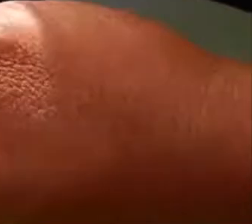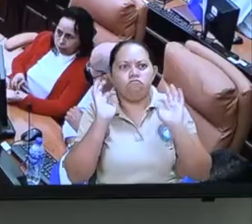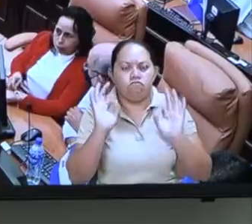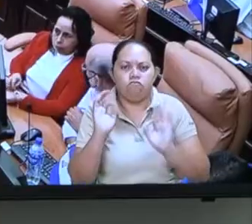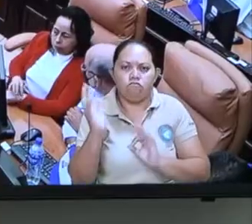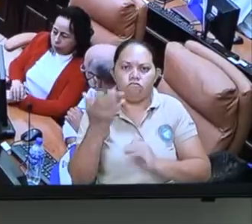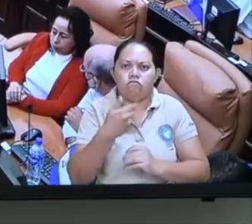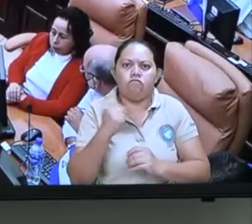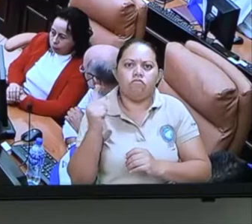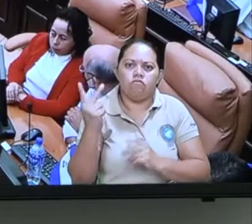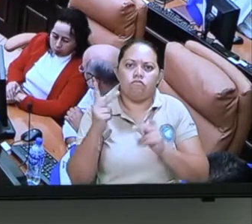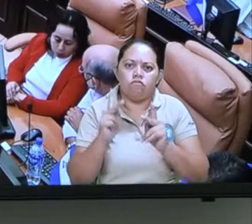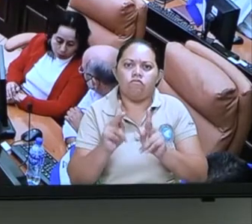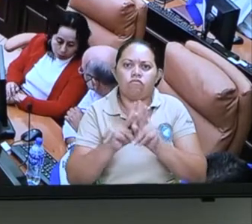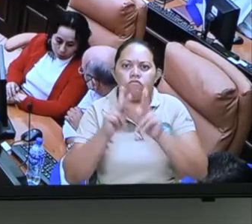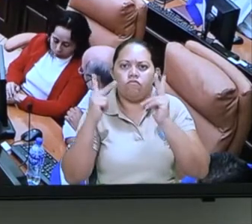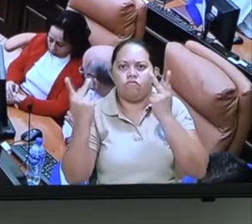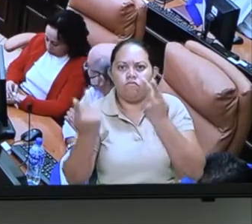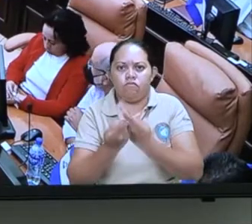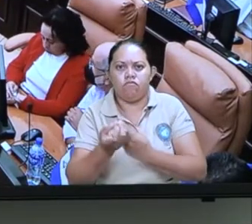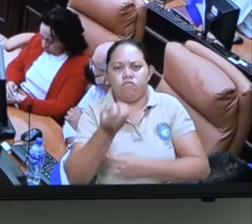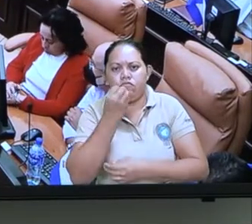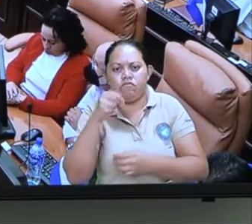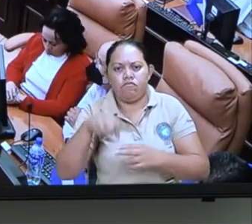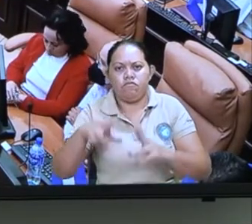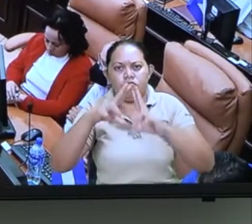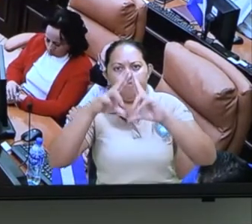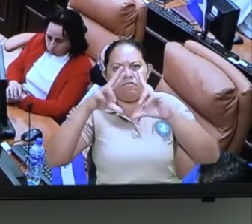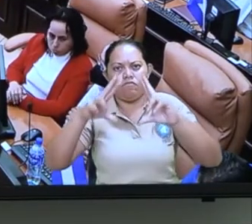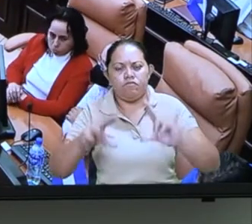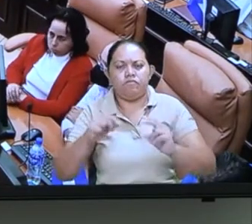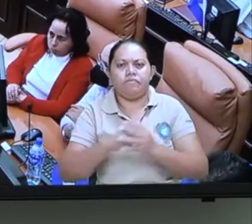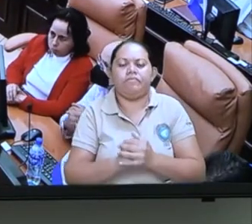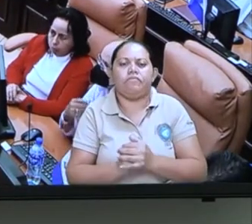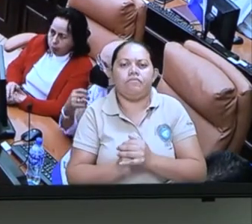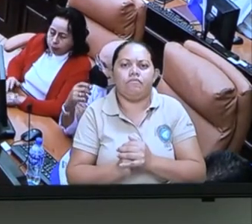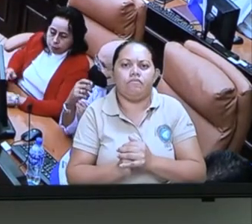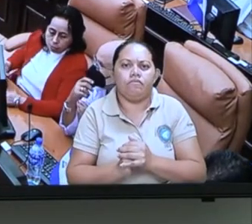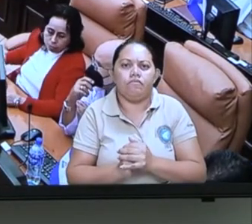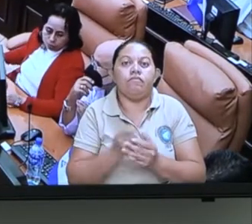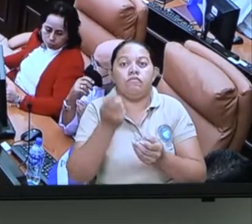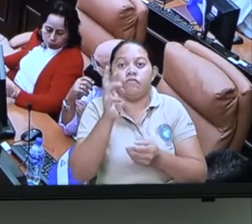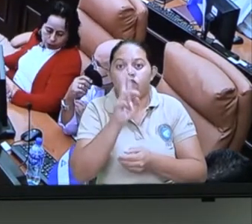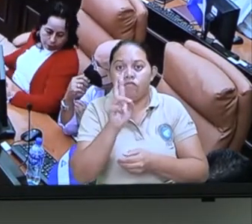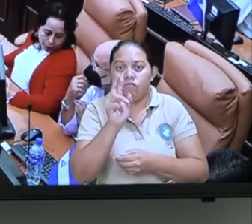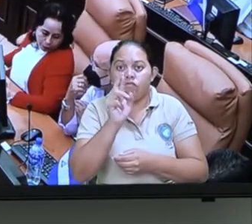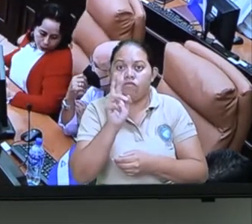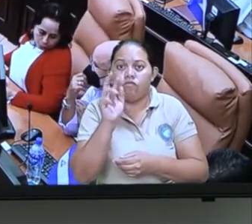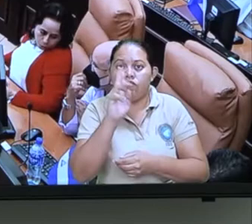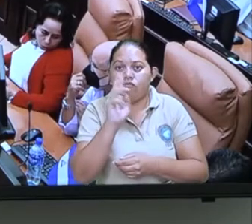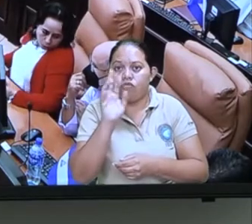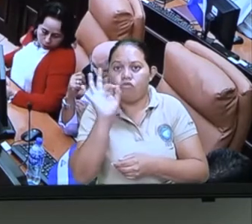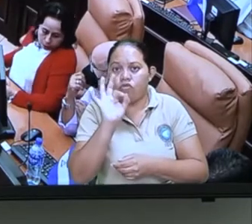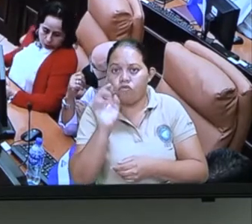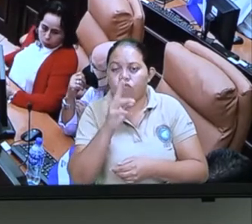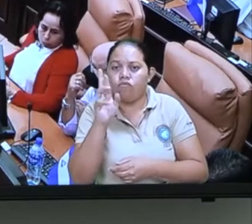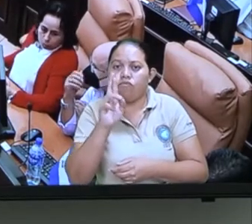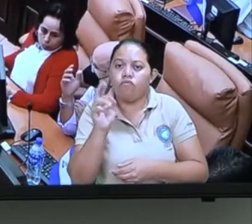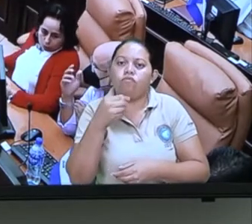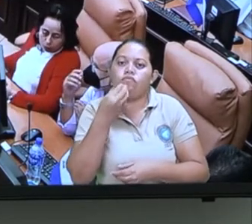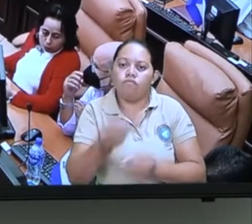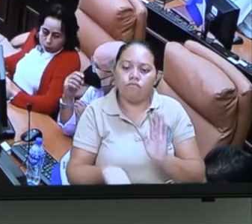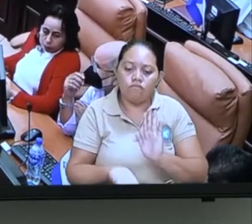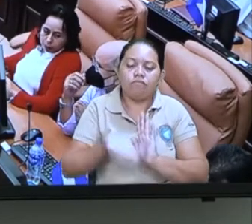garantizando la alimentación en el país. La producción de frijol ha crecido en un